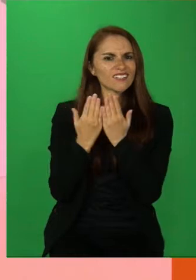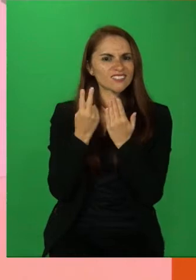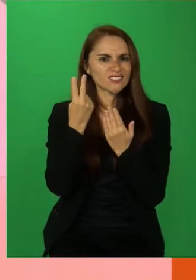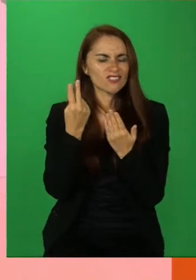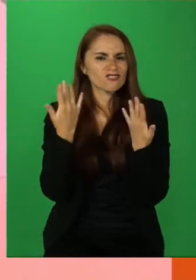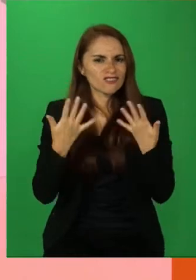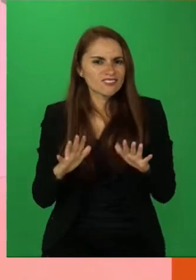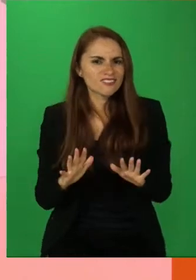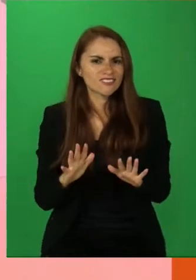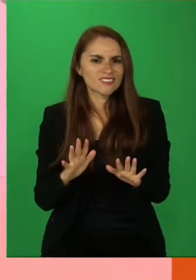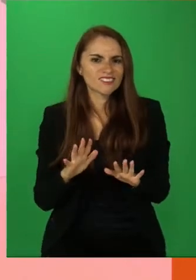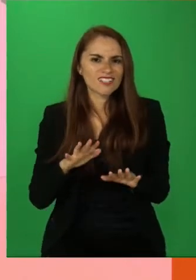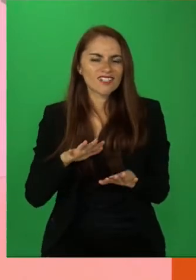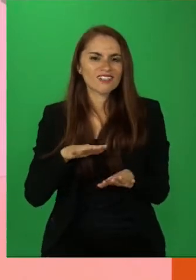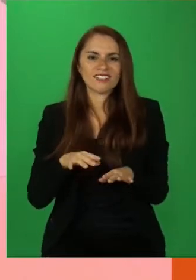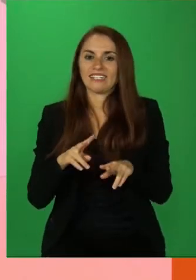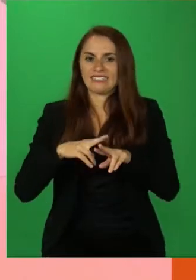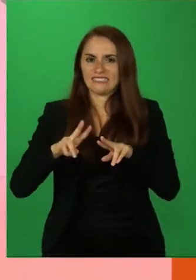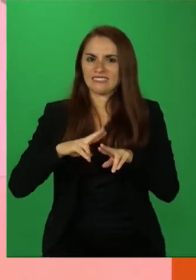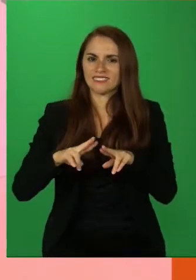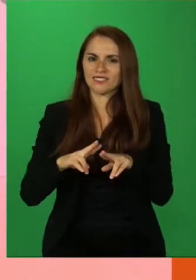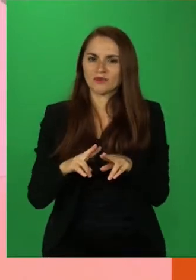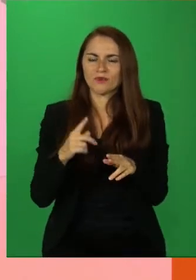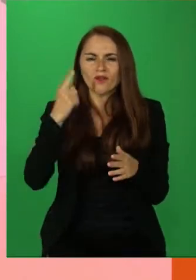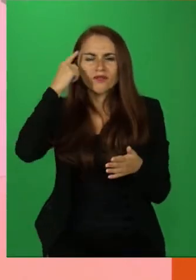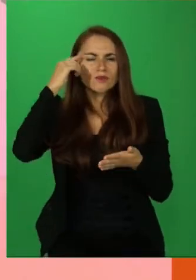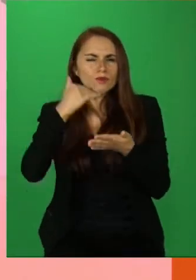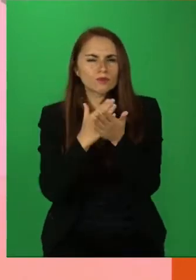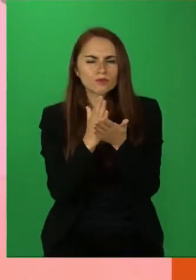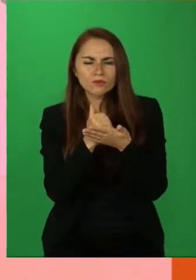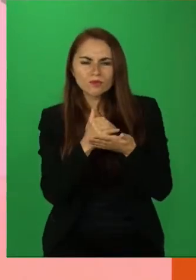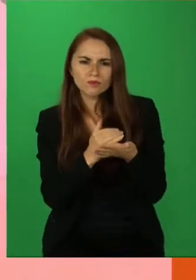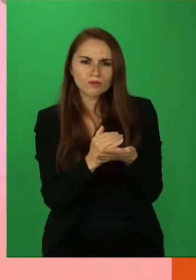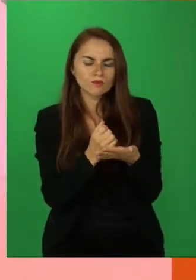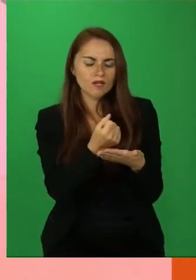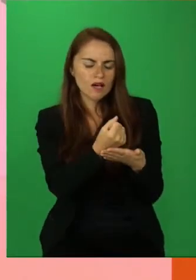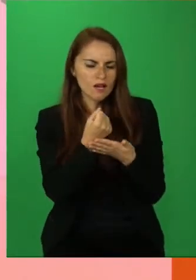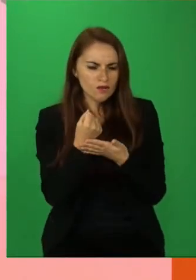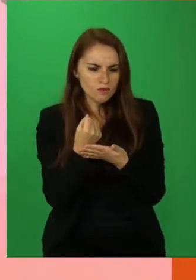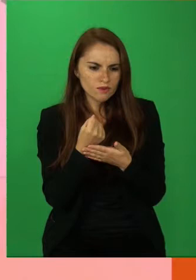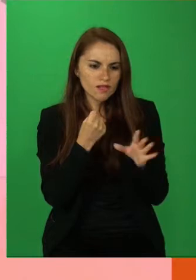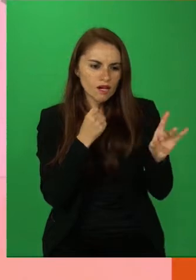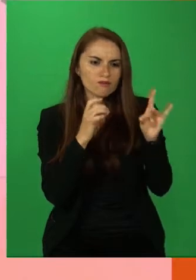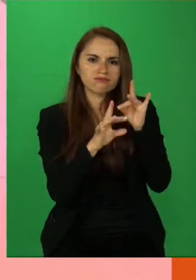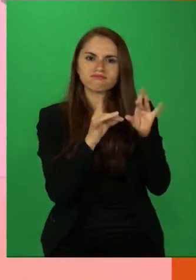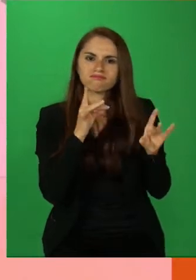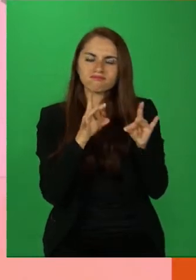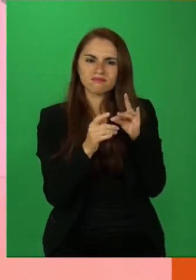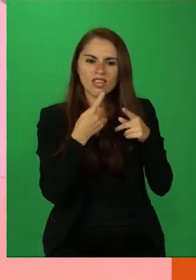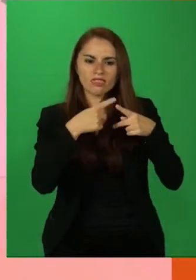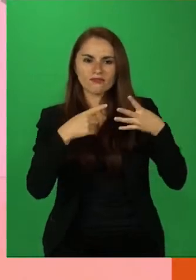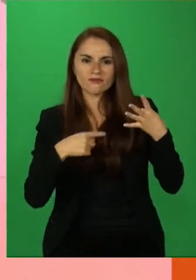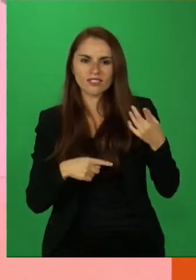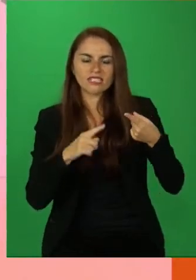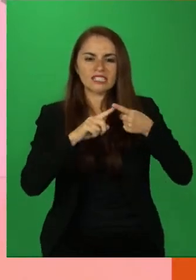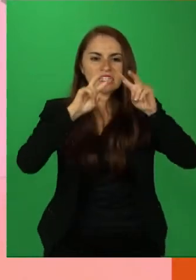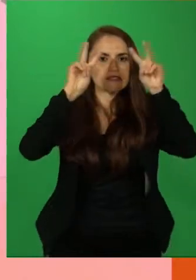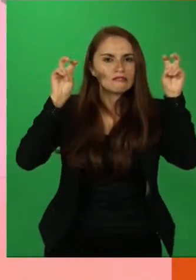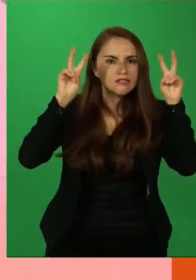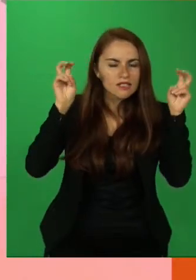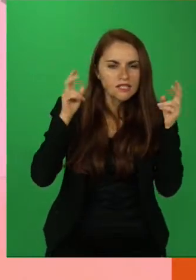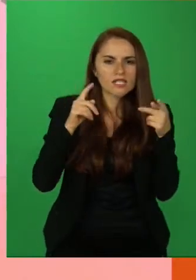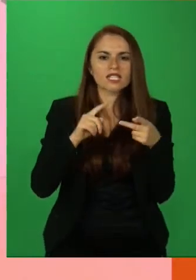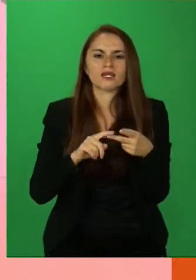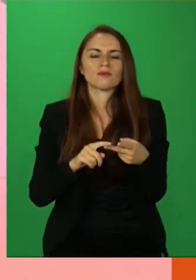cuando aplicamos el método de análisis y pudimos levantar la evidencia que estaba en el texto. Identificamos el tema, la